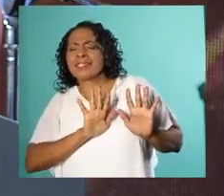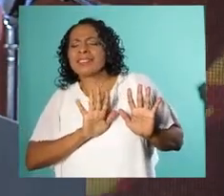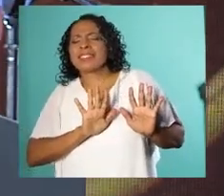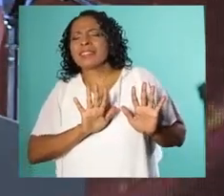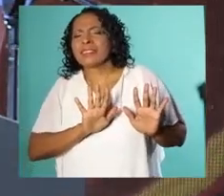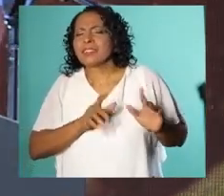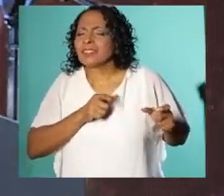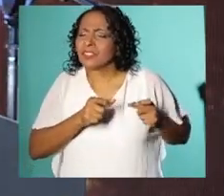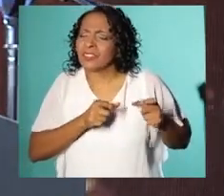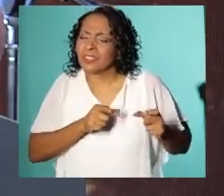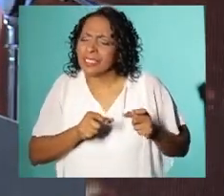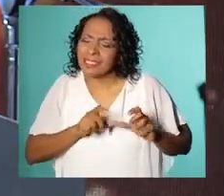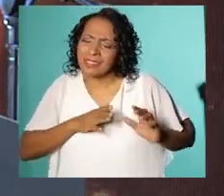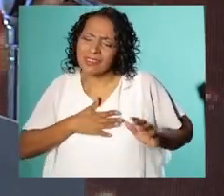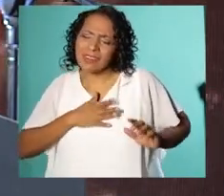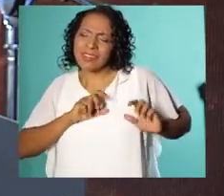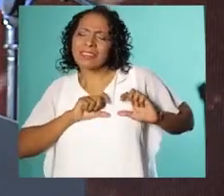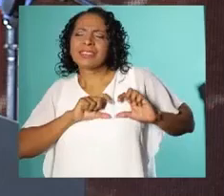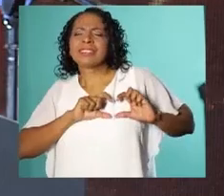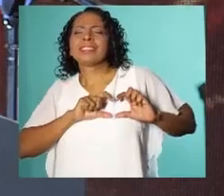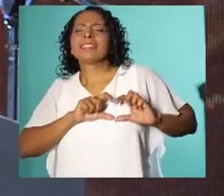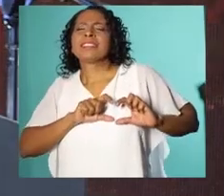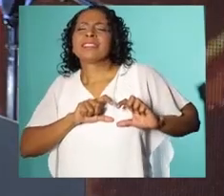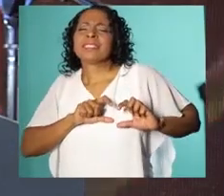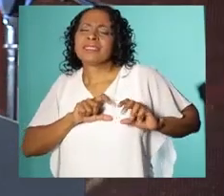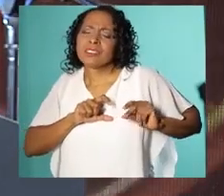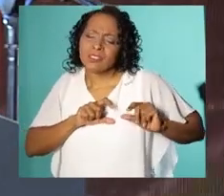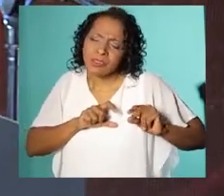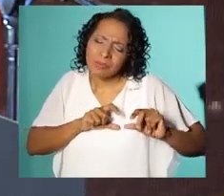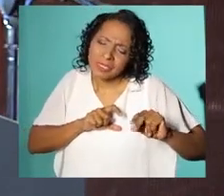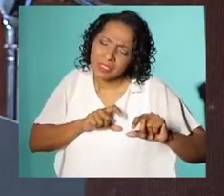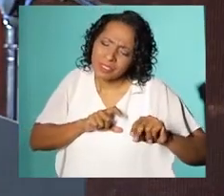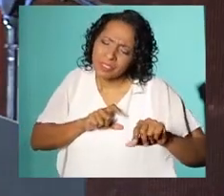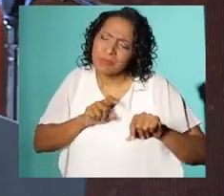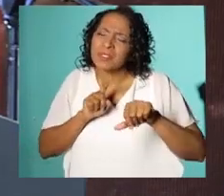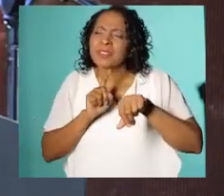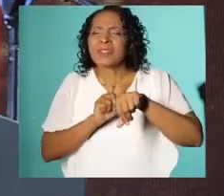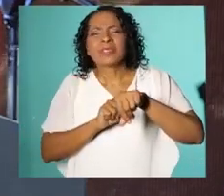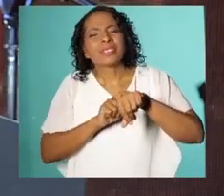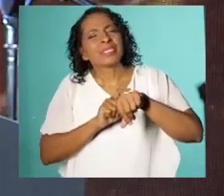puedo contener. Mi corazón va